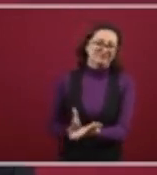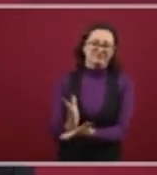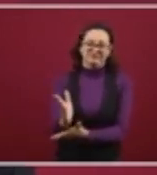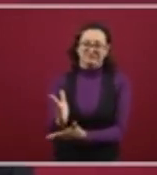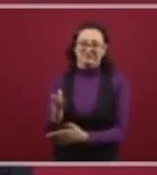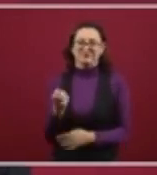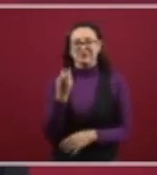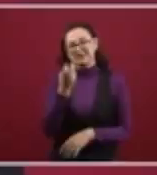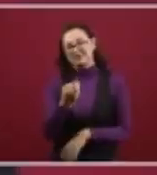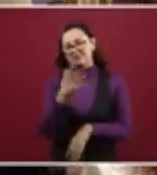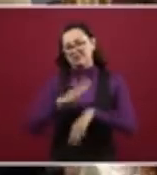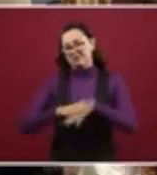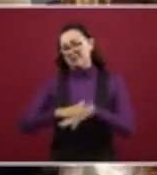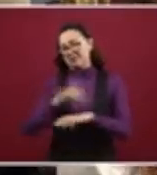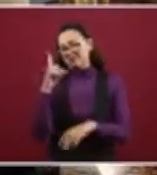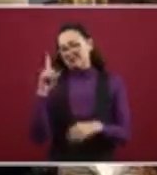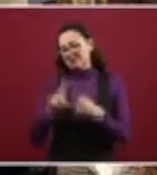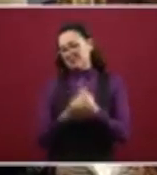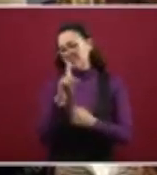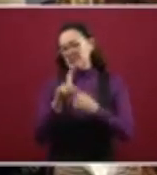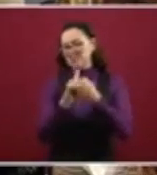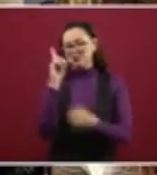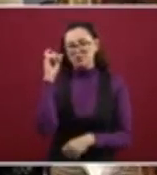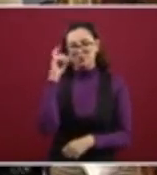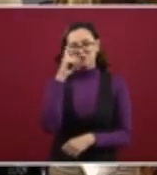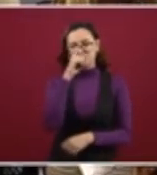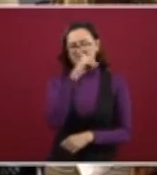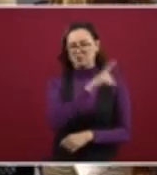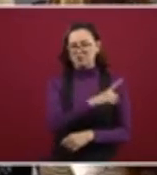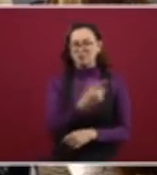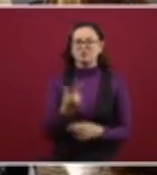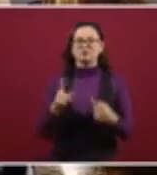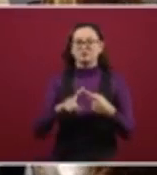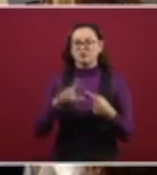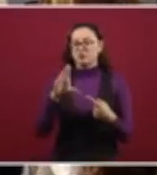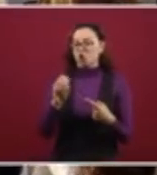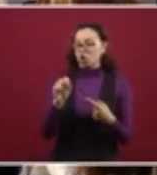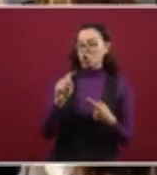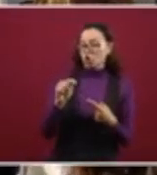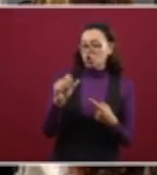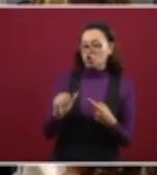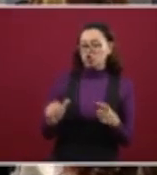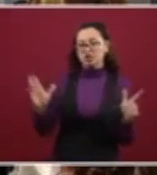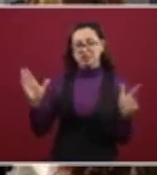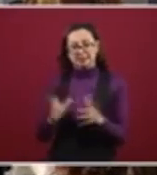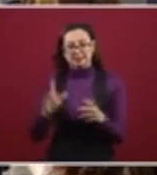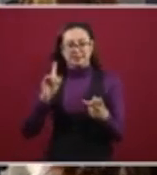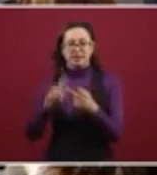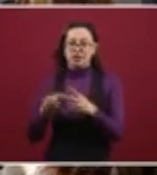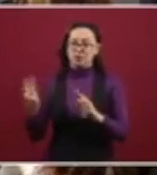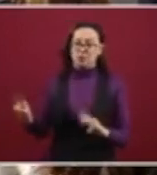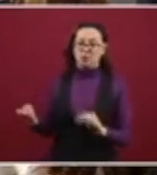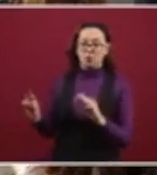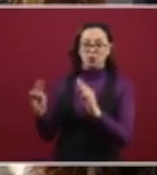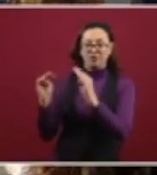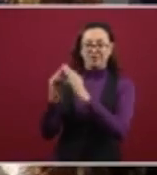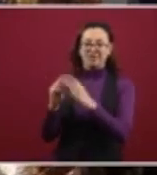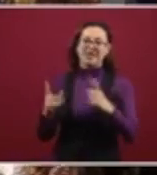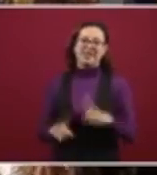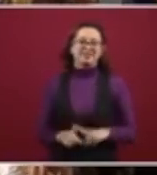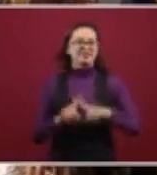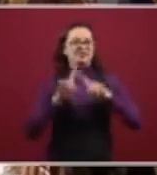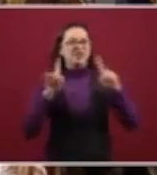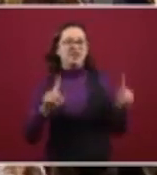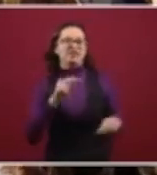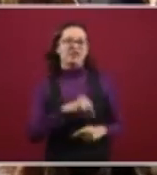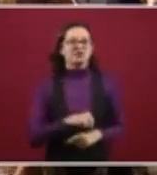ha sido fundamentalmente el problema, tanto en la Costa Chica como en la montaña. No así cuando estamos hablando del norte,